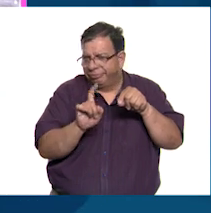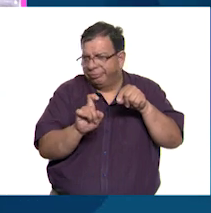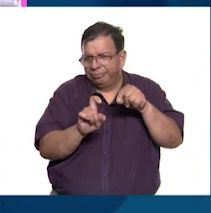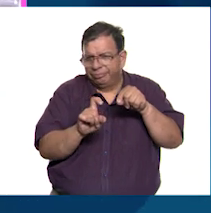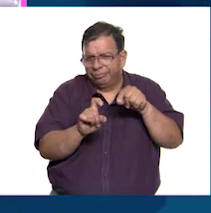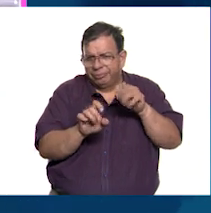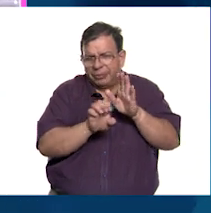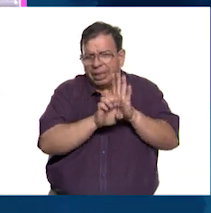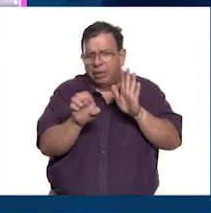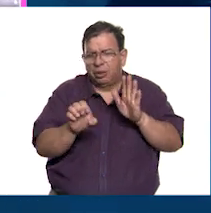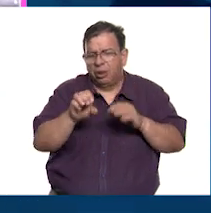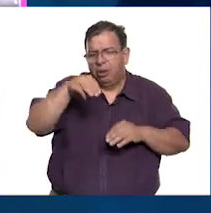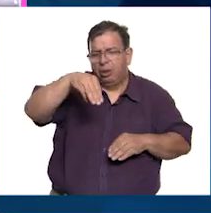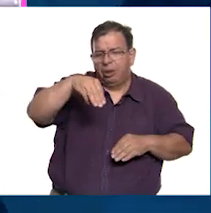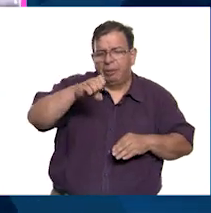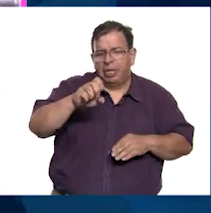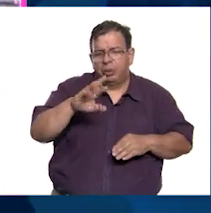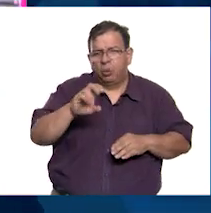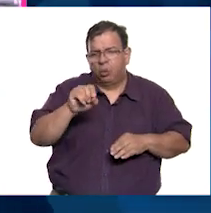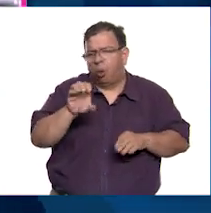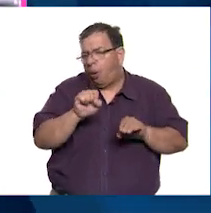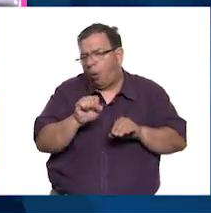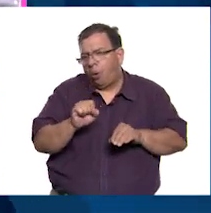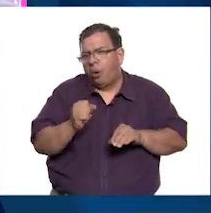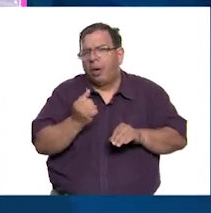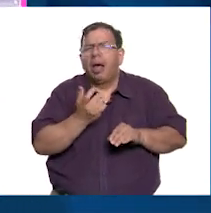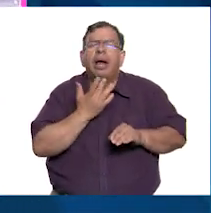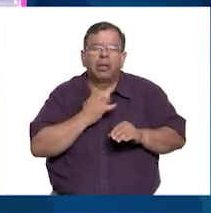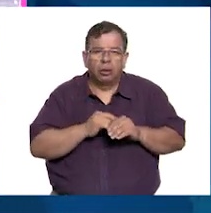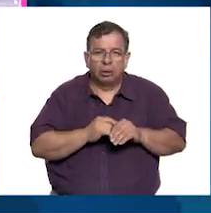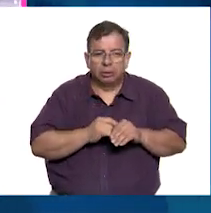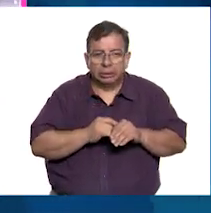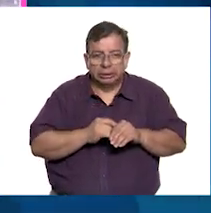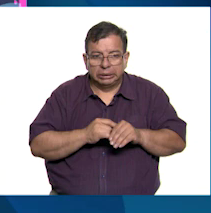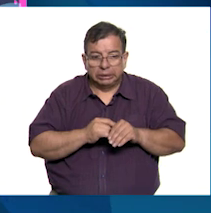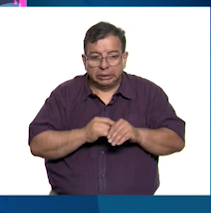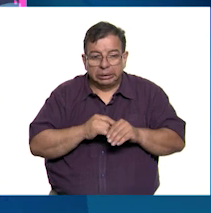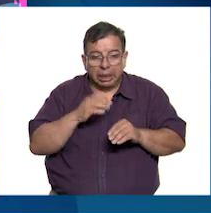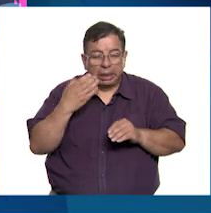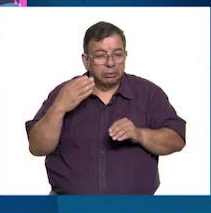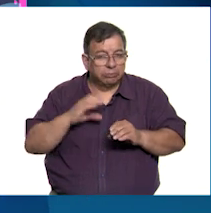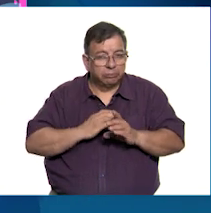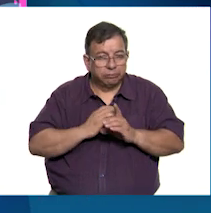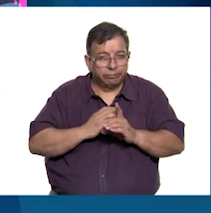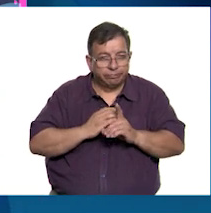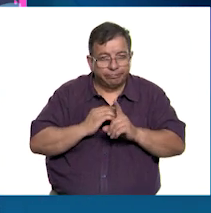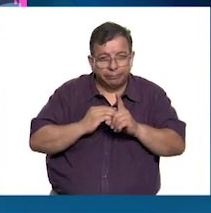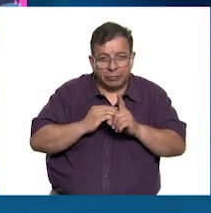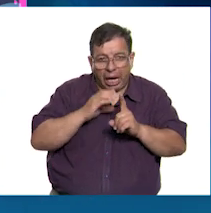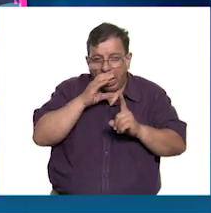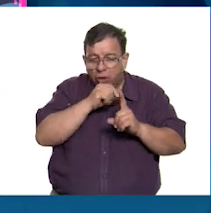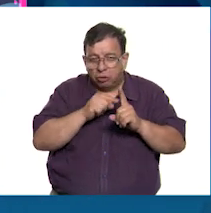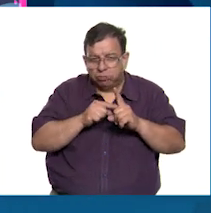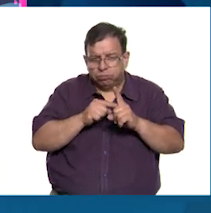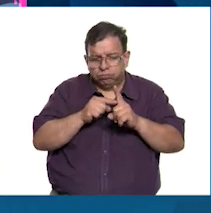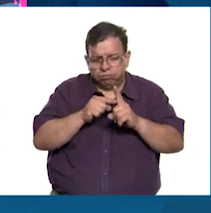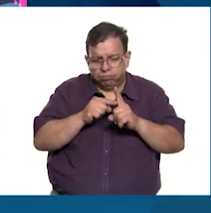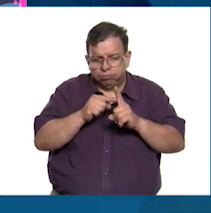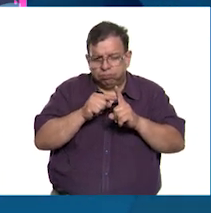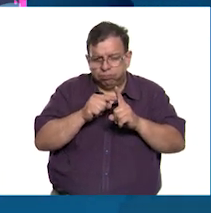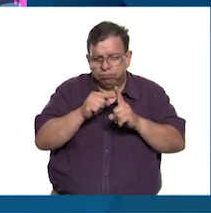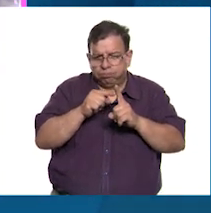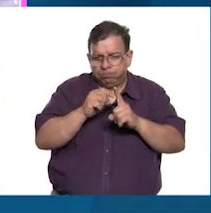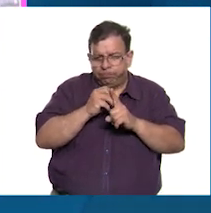por ejemplo, mercurio o alcohol. Cuando sube la temperatura, el líquido comienza a crecer